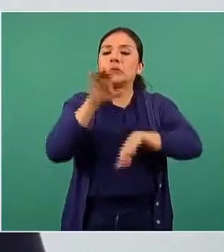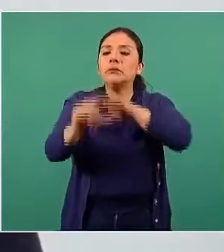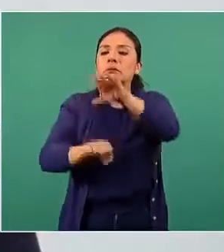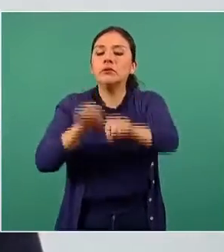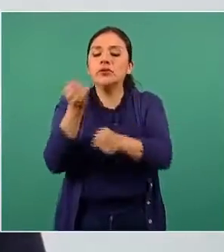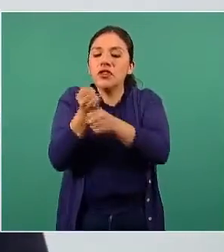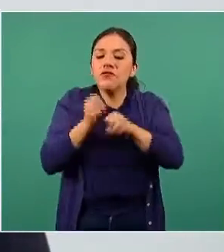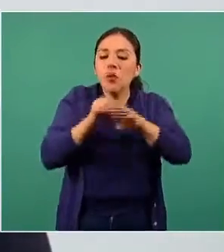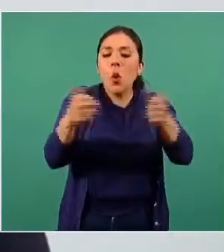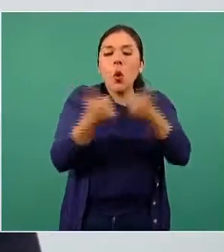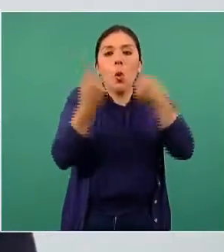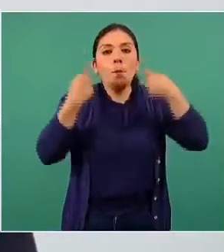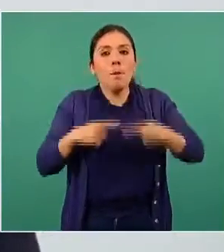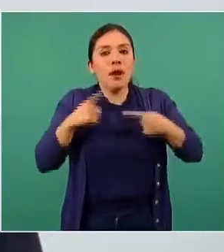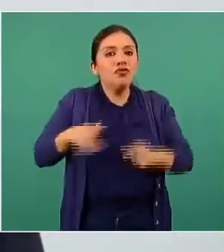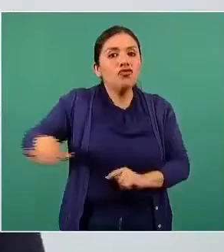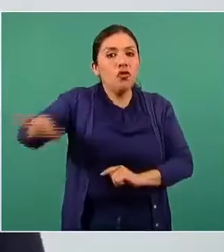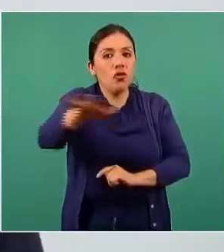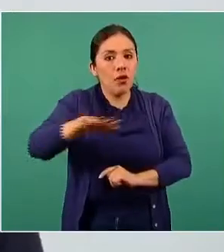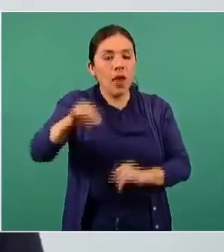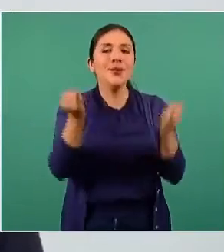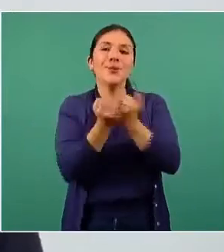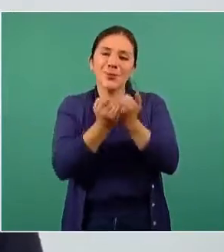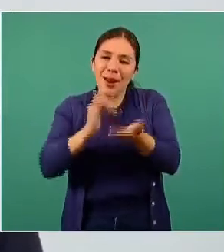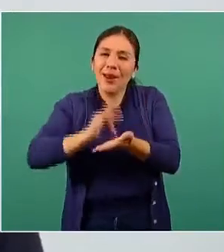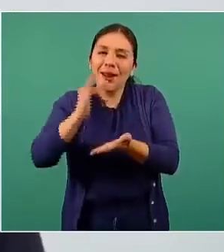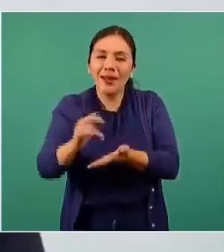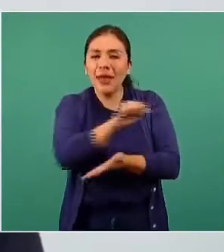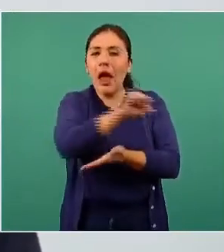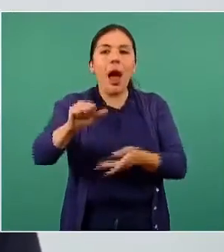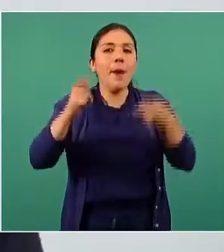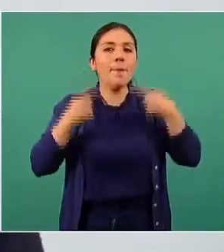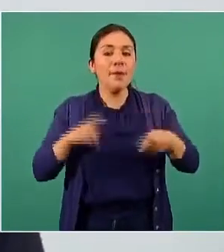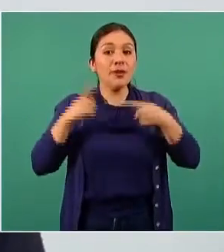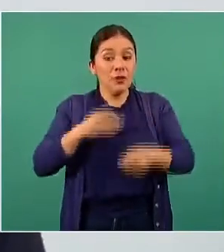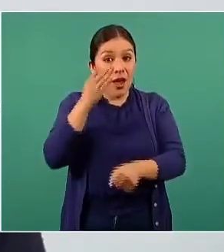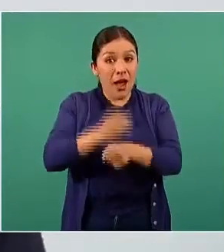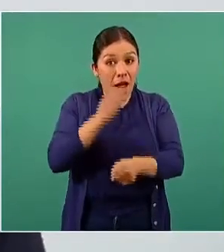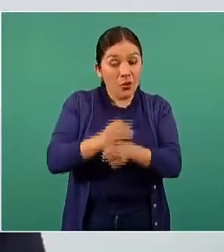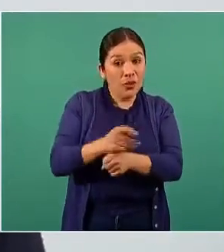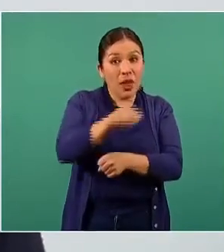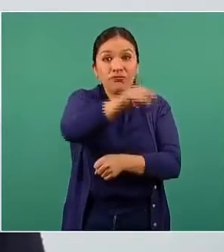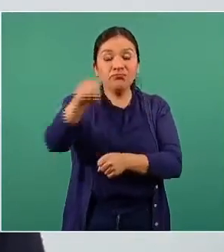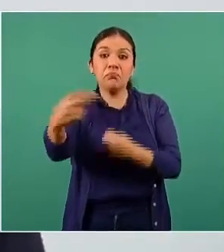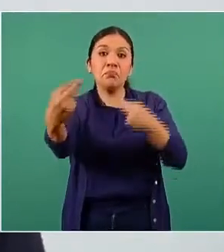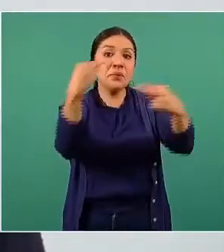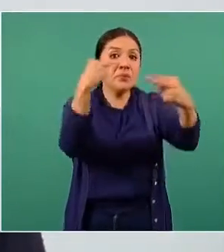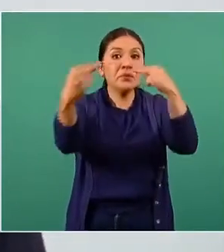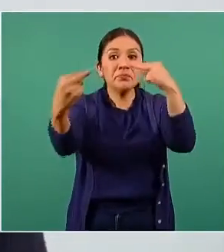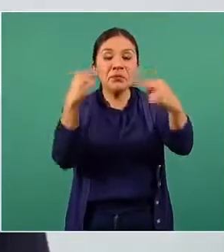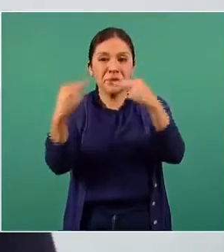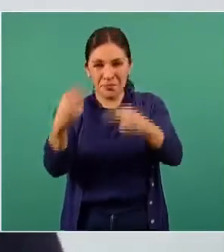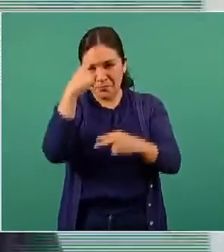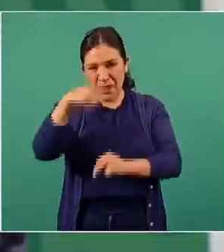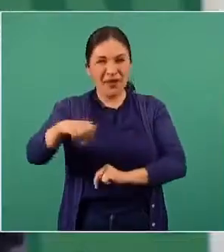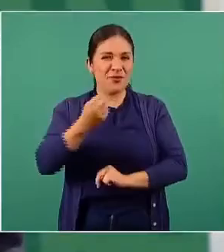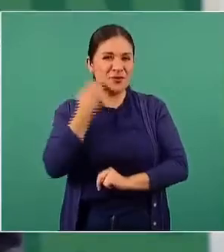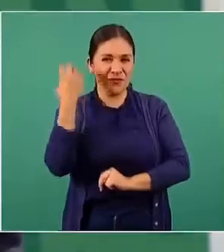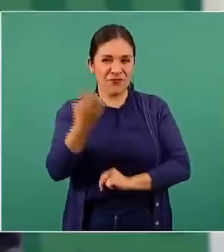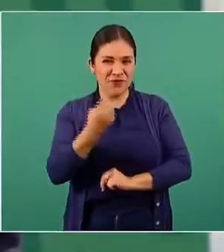poblacionales, así como también agradecemos a las personas que en este momento nos sintonizan y están viendo esta